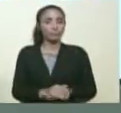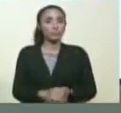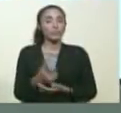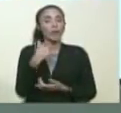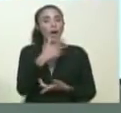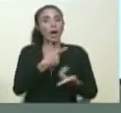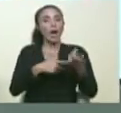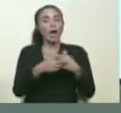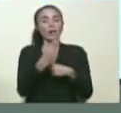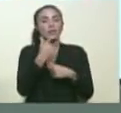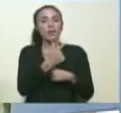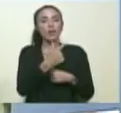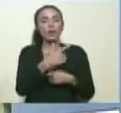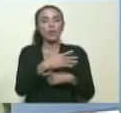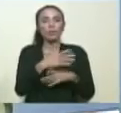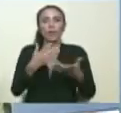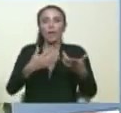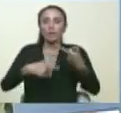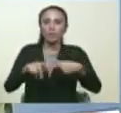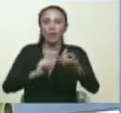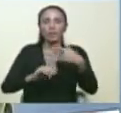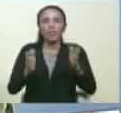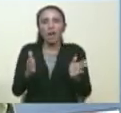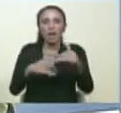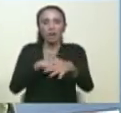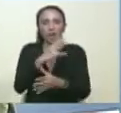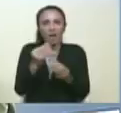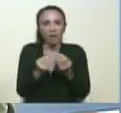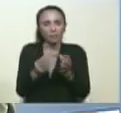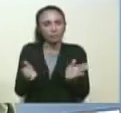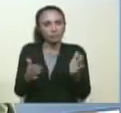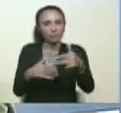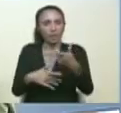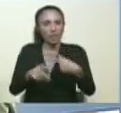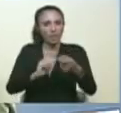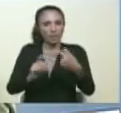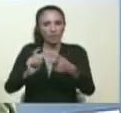tiendas CLAP. ¿Qué andan por ahí?